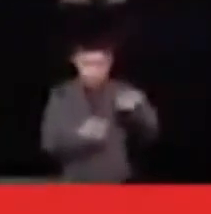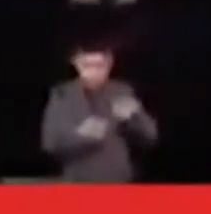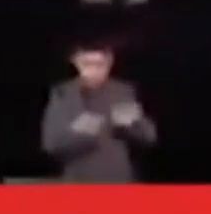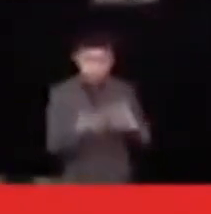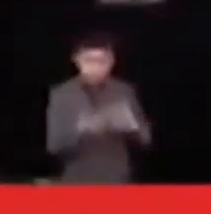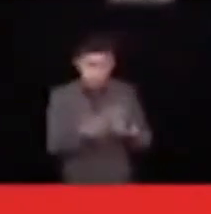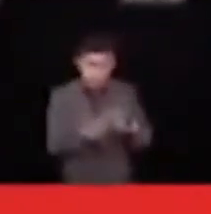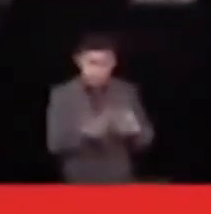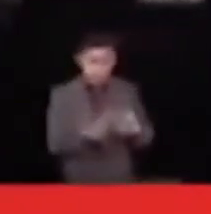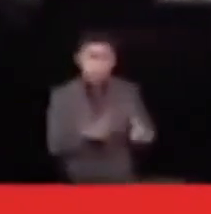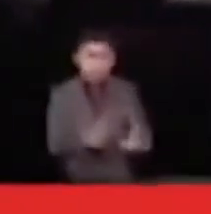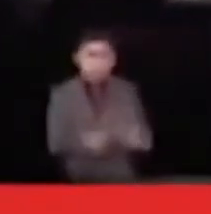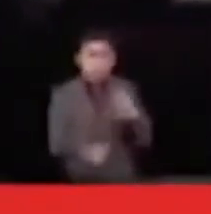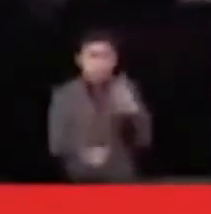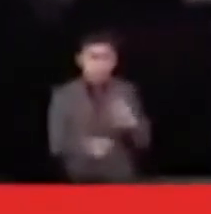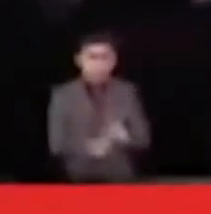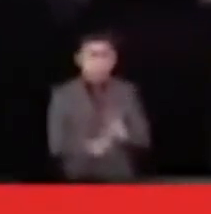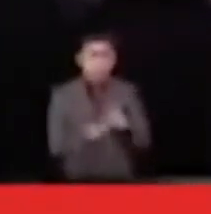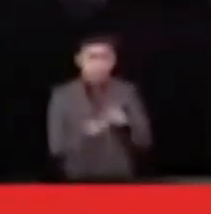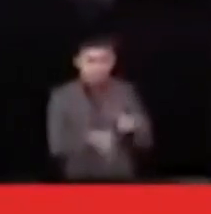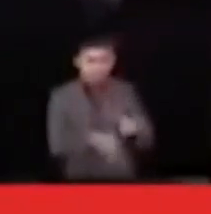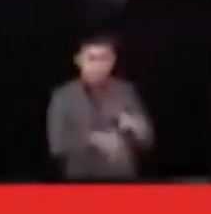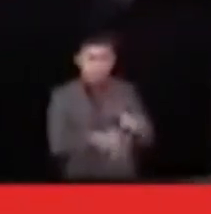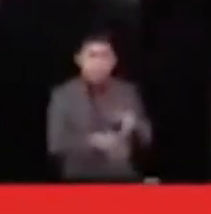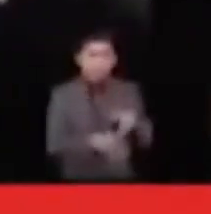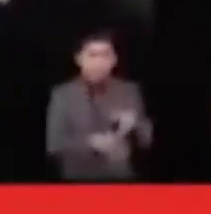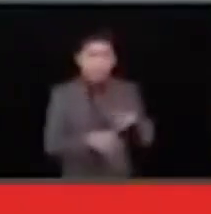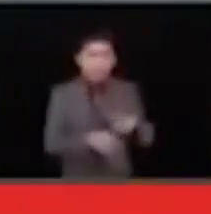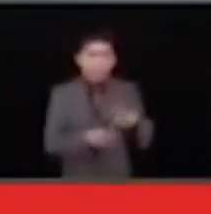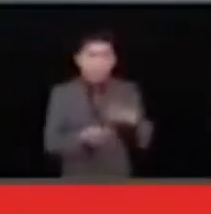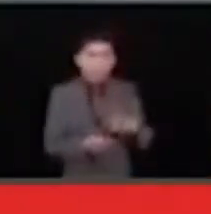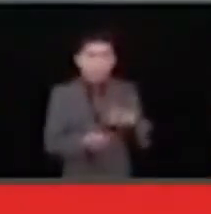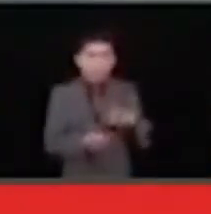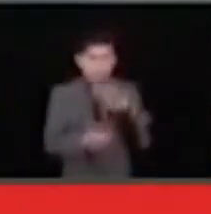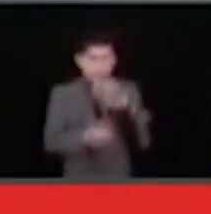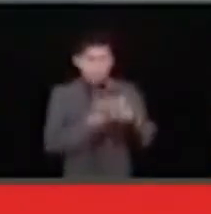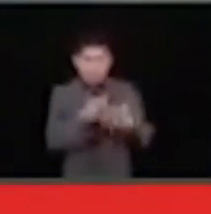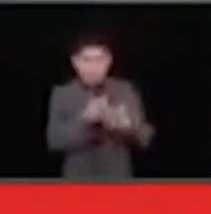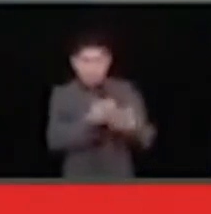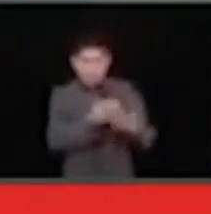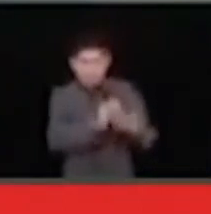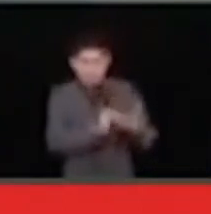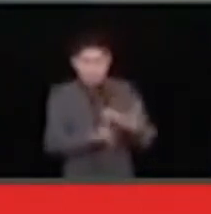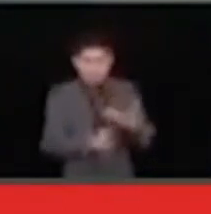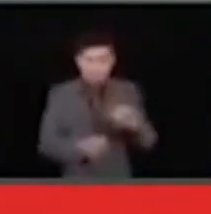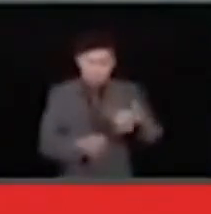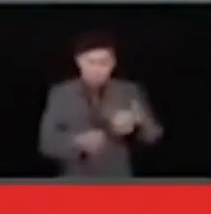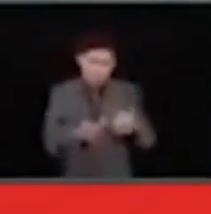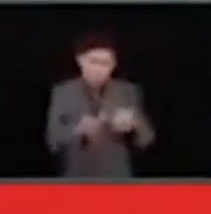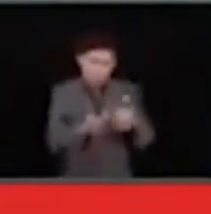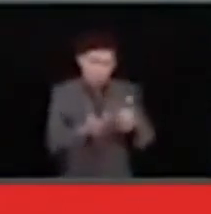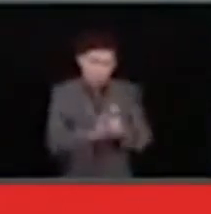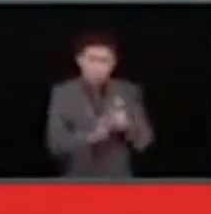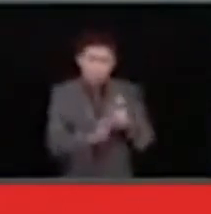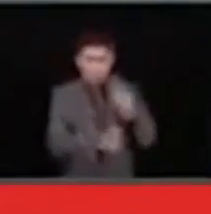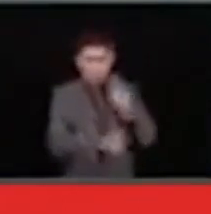tenido oportunidades con la bandería y con la convocatoria de nuestro